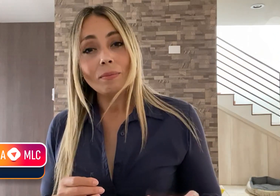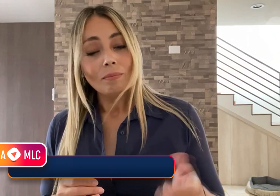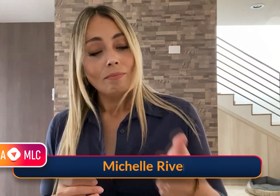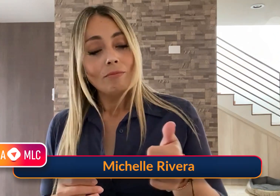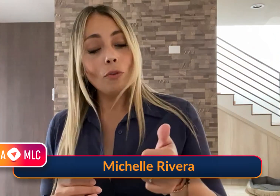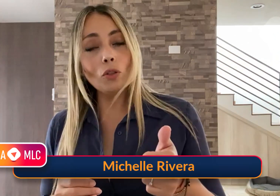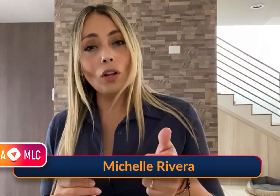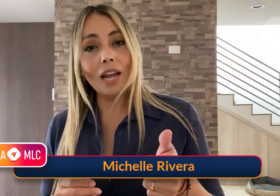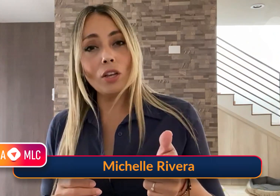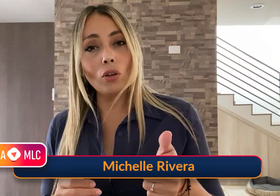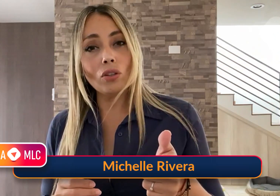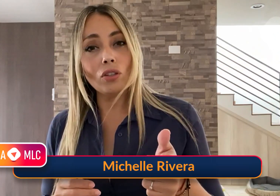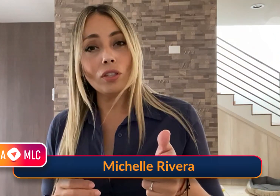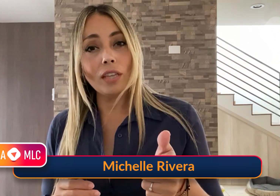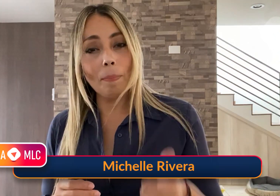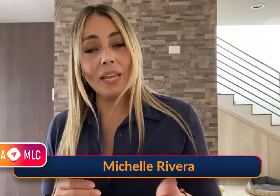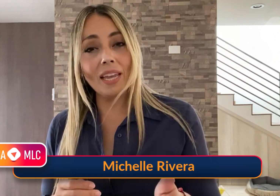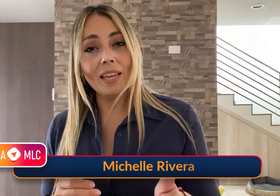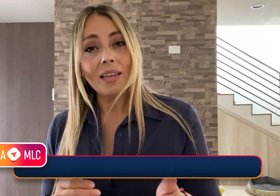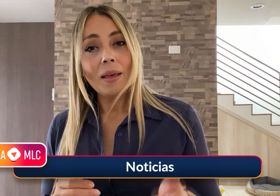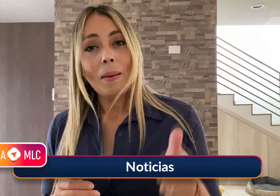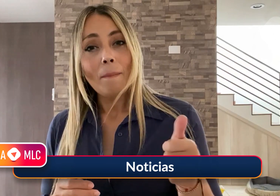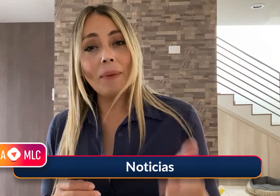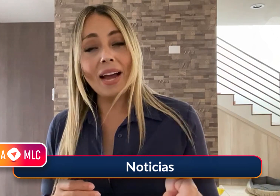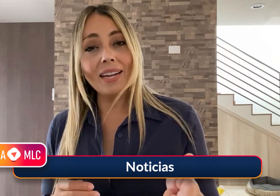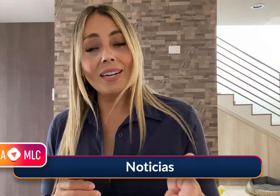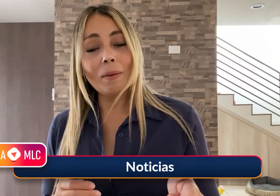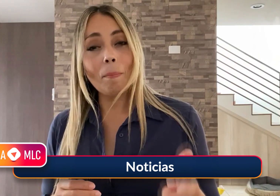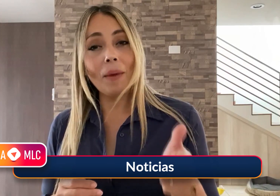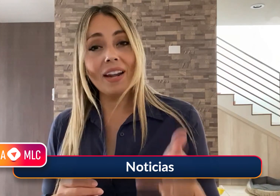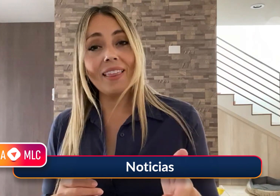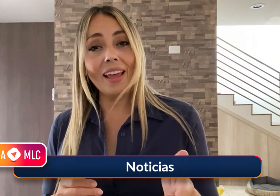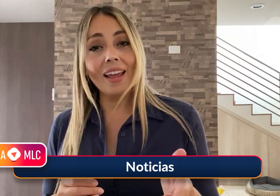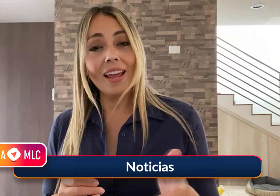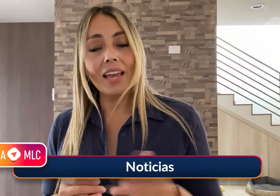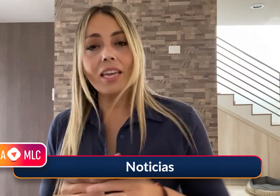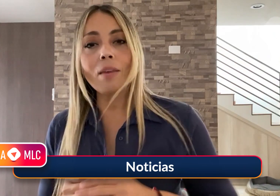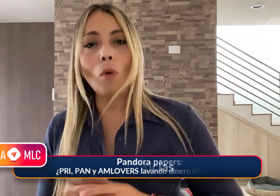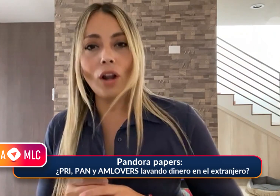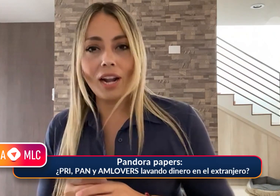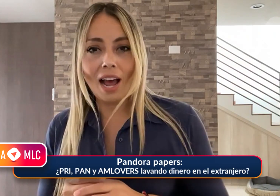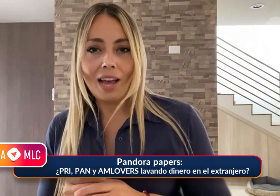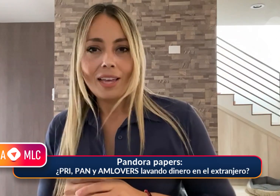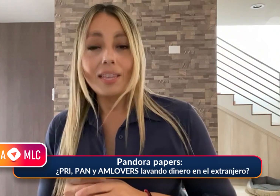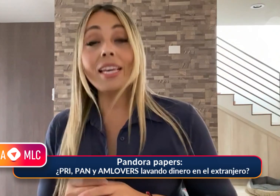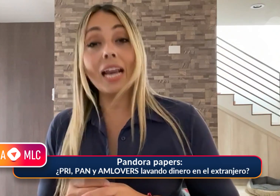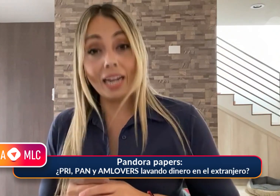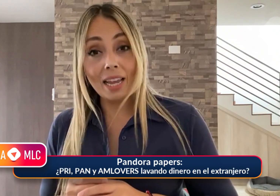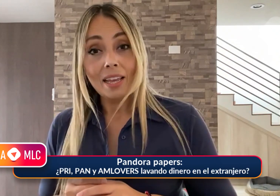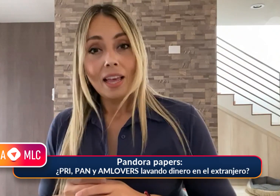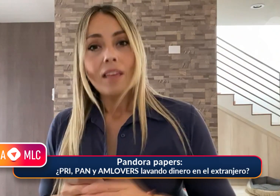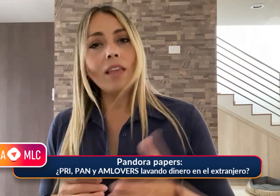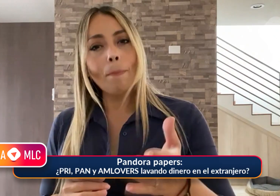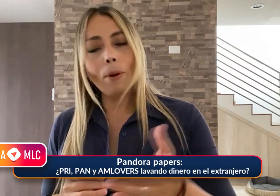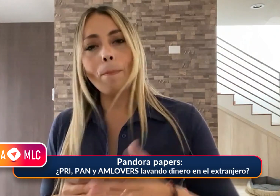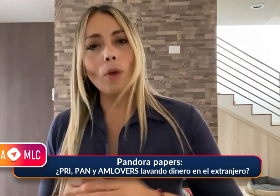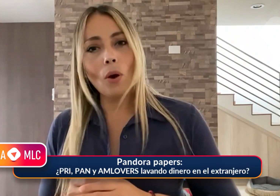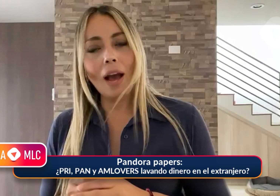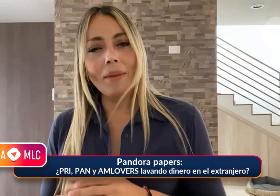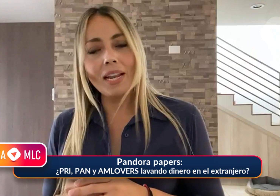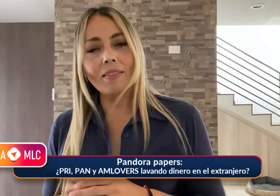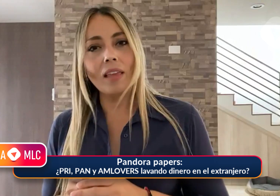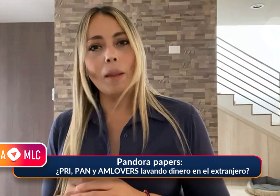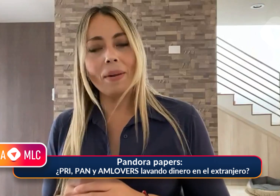nadie. Funcionarios del PRI, PAN, PRD y Morena. ¿Y qué cree? Del